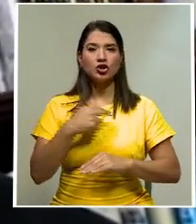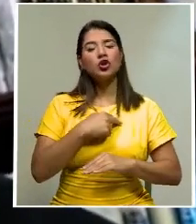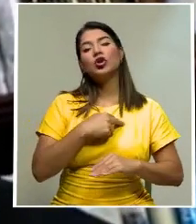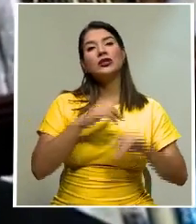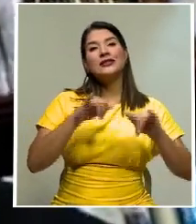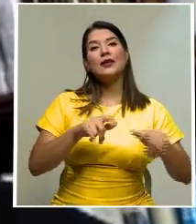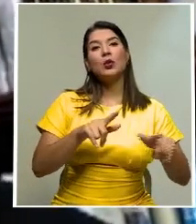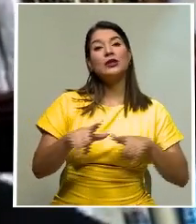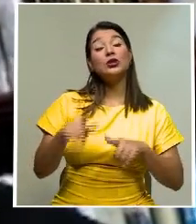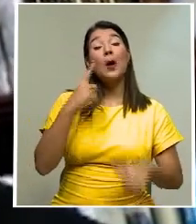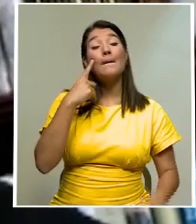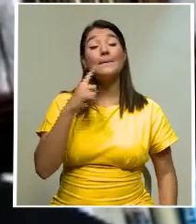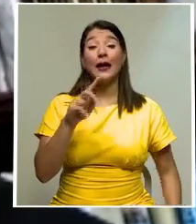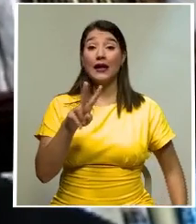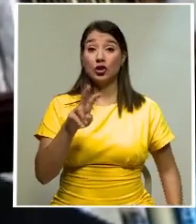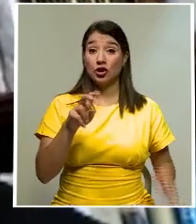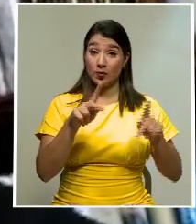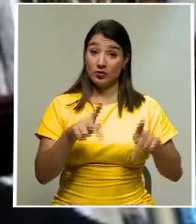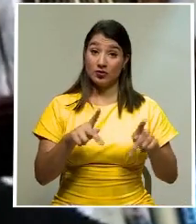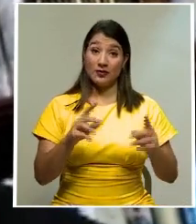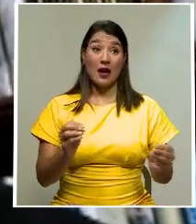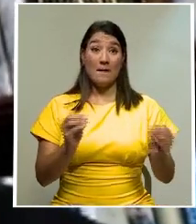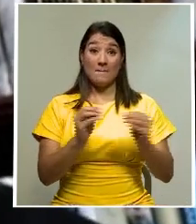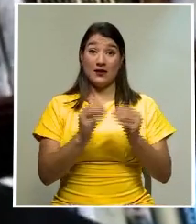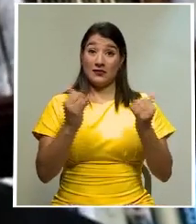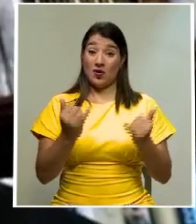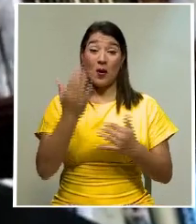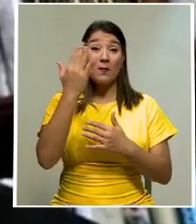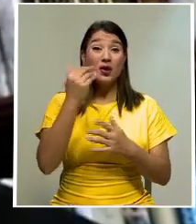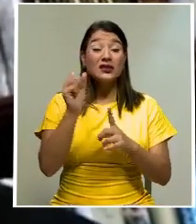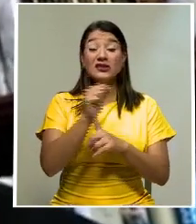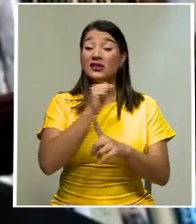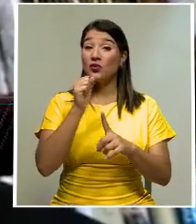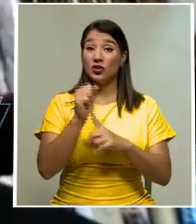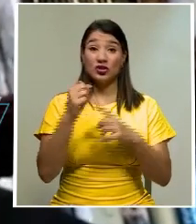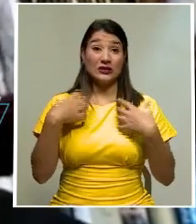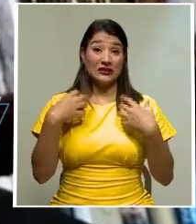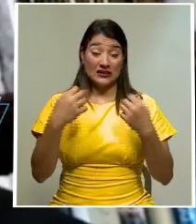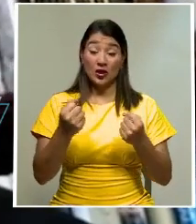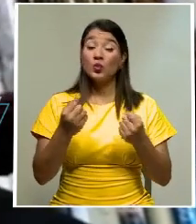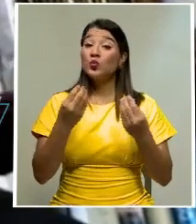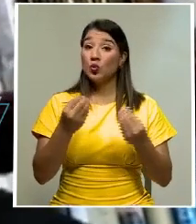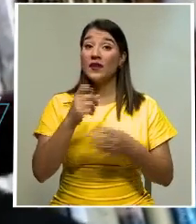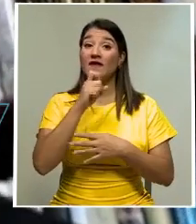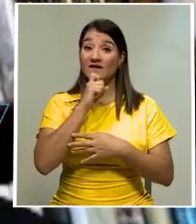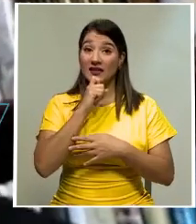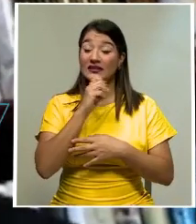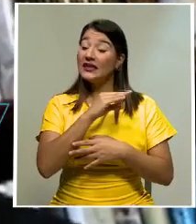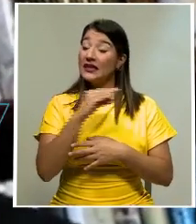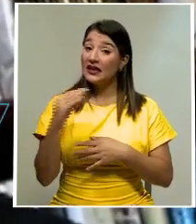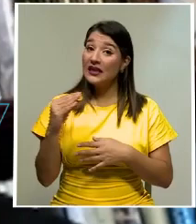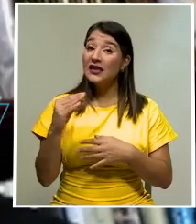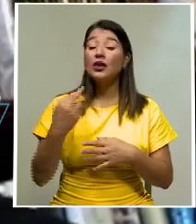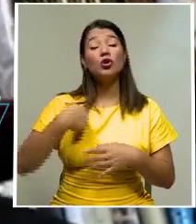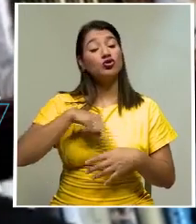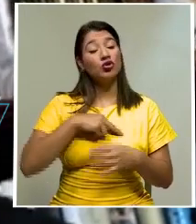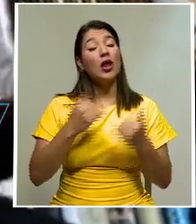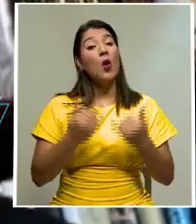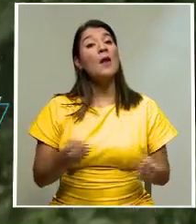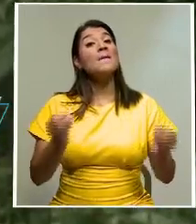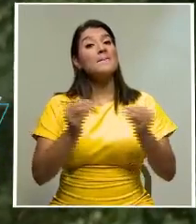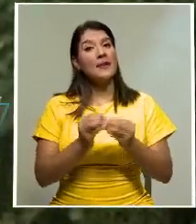menos, máxime en este momento en que la situación sanitaria es crítica y se redobla aún más nuestra